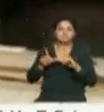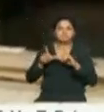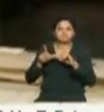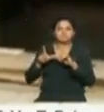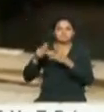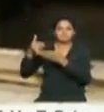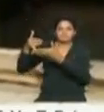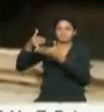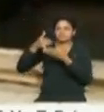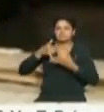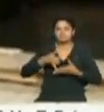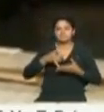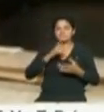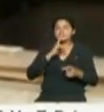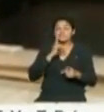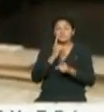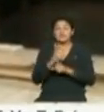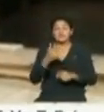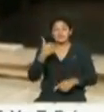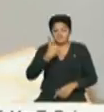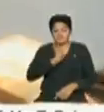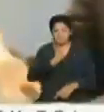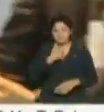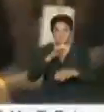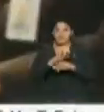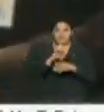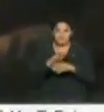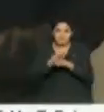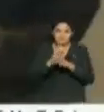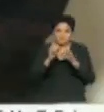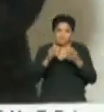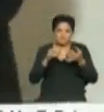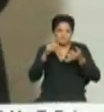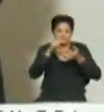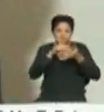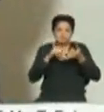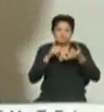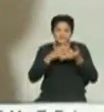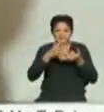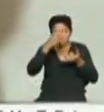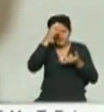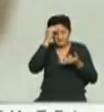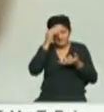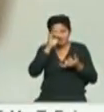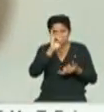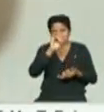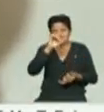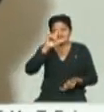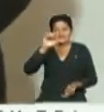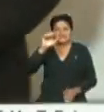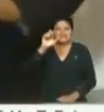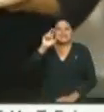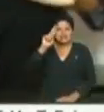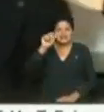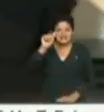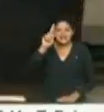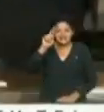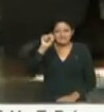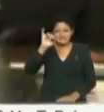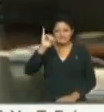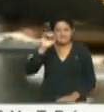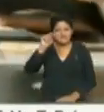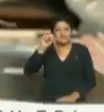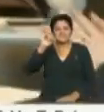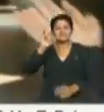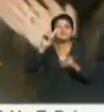nacional en prevención de violencia de género mediante la herramienta e-learning, empresa segura líder en tolerancia cero frente a la